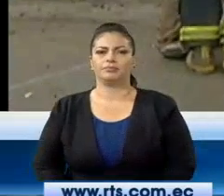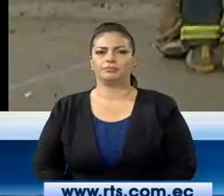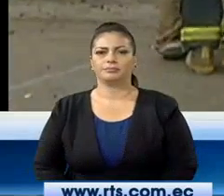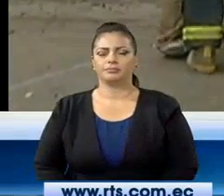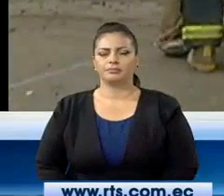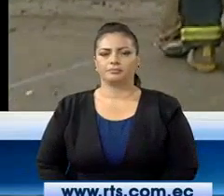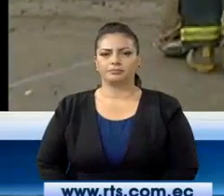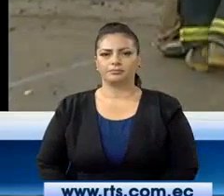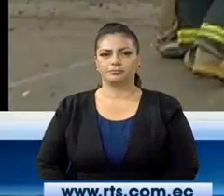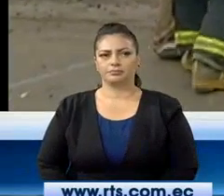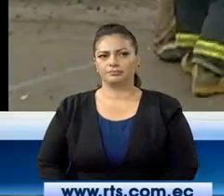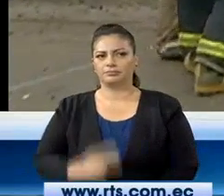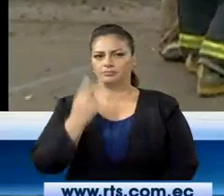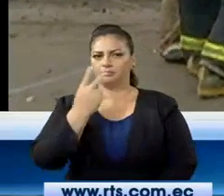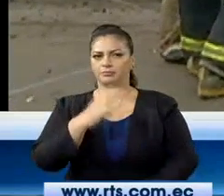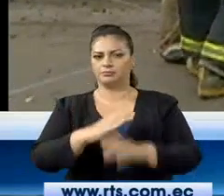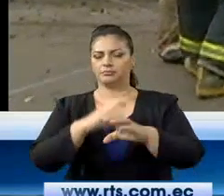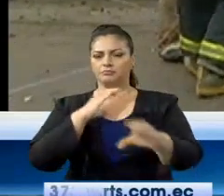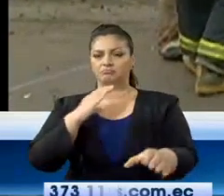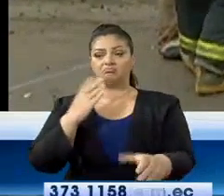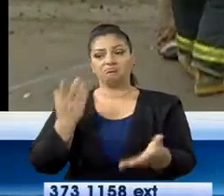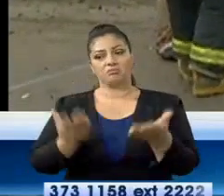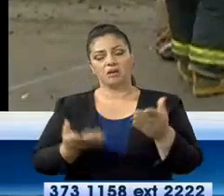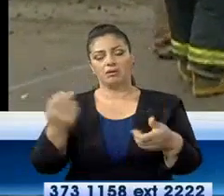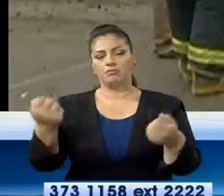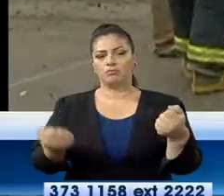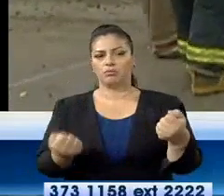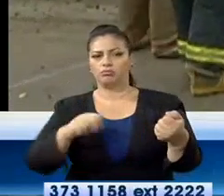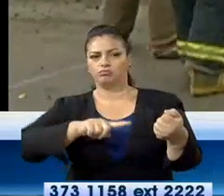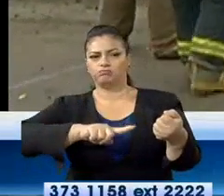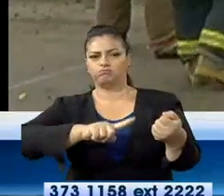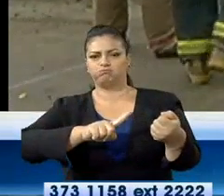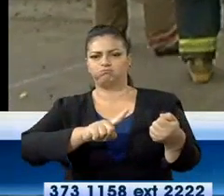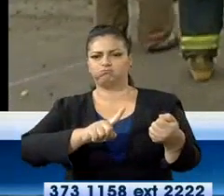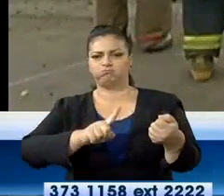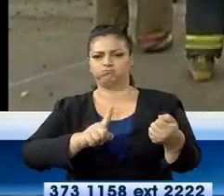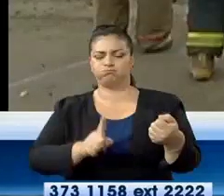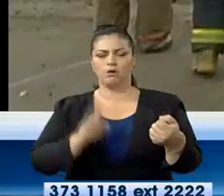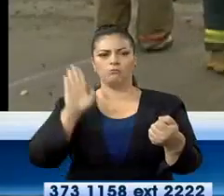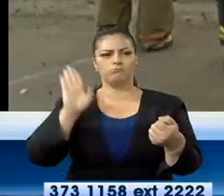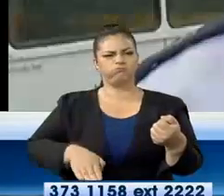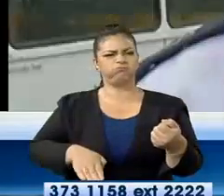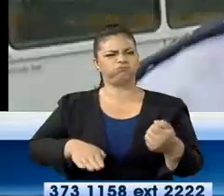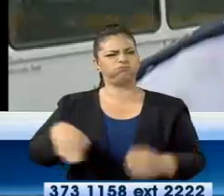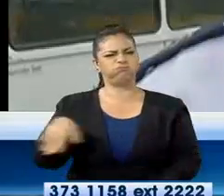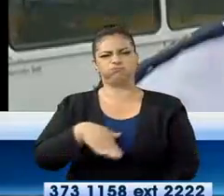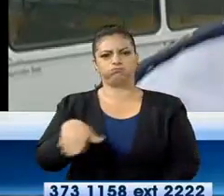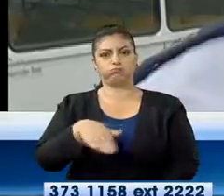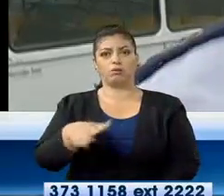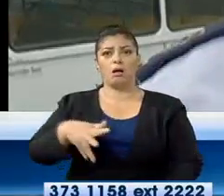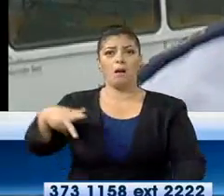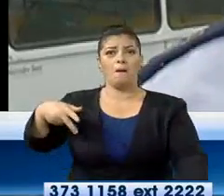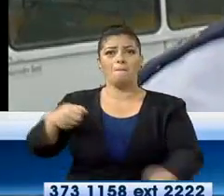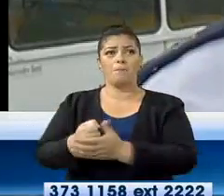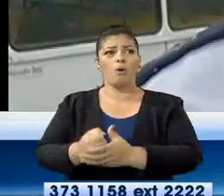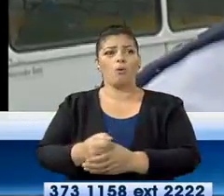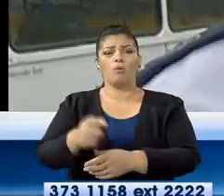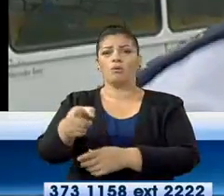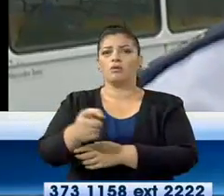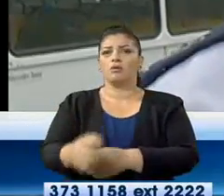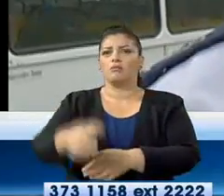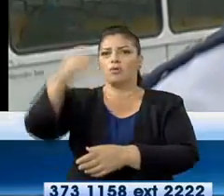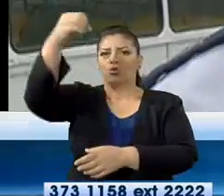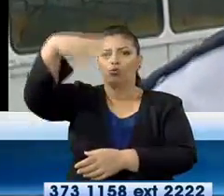venido a una velocidad no prudencial para que haya esta clase de estrellamiento, haya